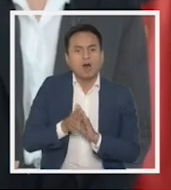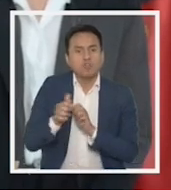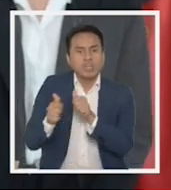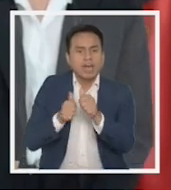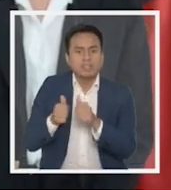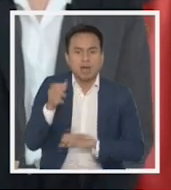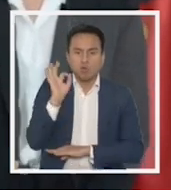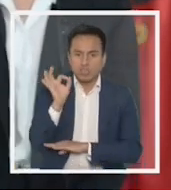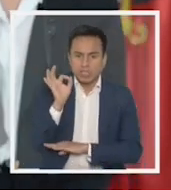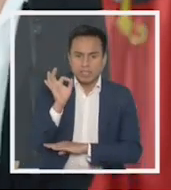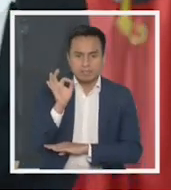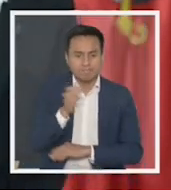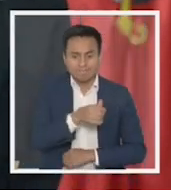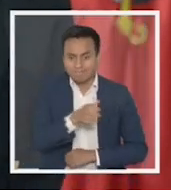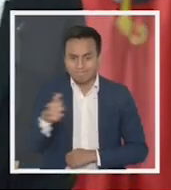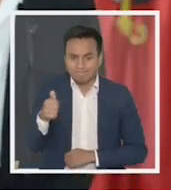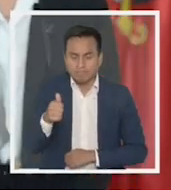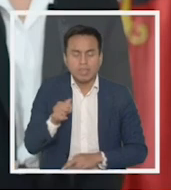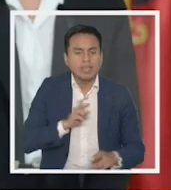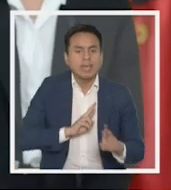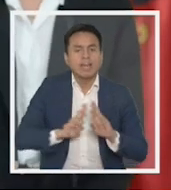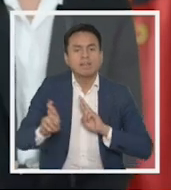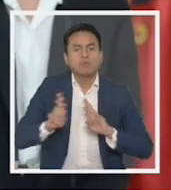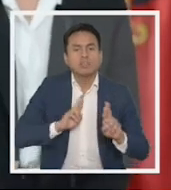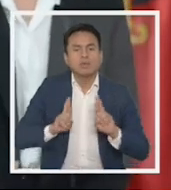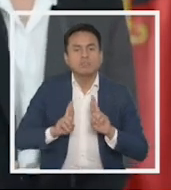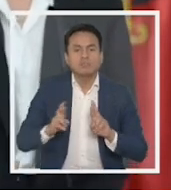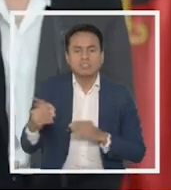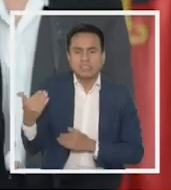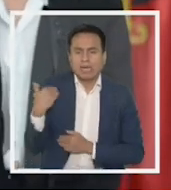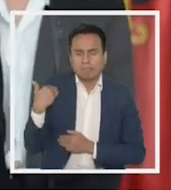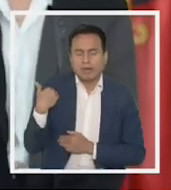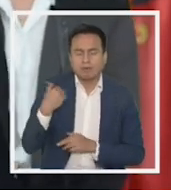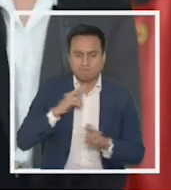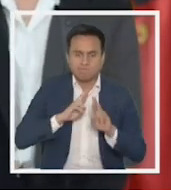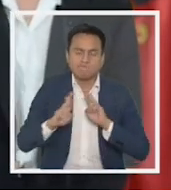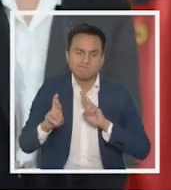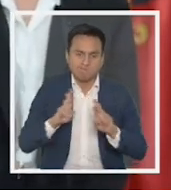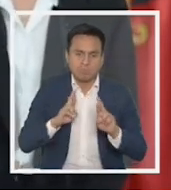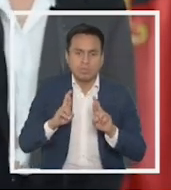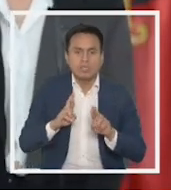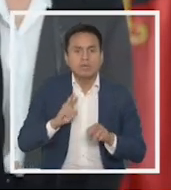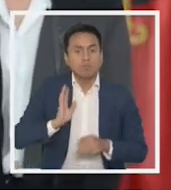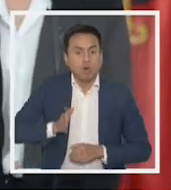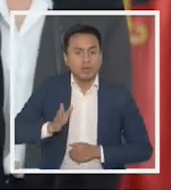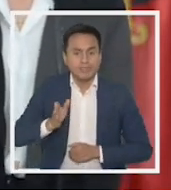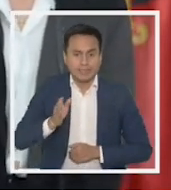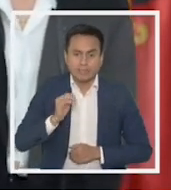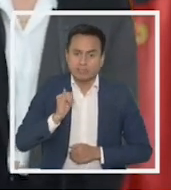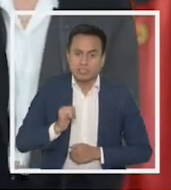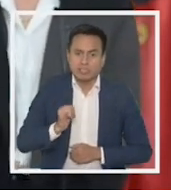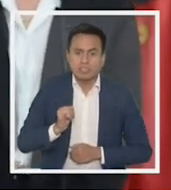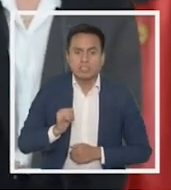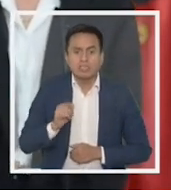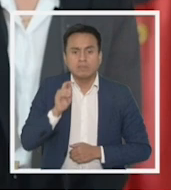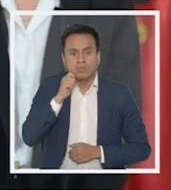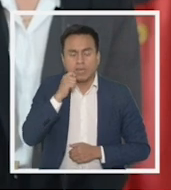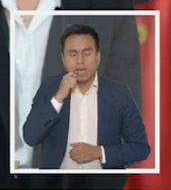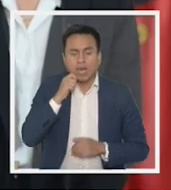llamado y lo vamos a seguir haciendo sin claudicaciones. El mensaje que entregamos